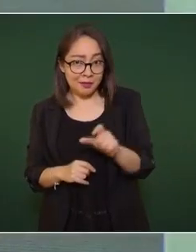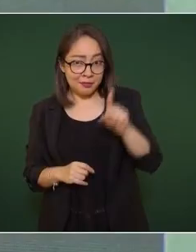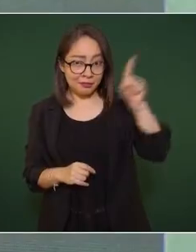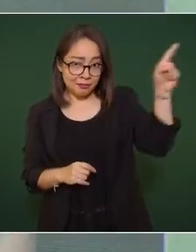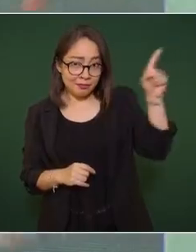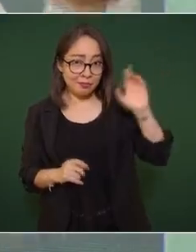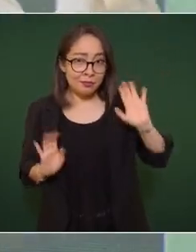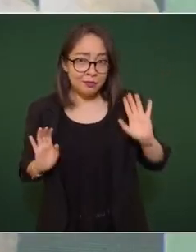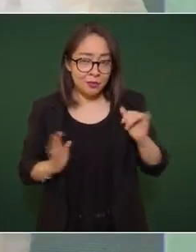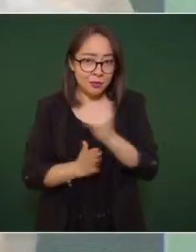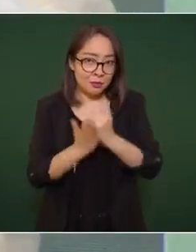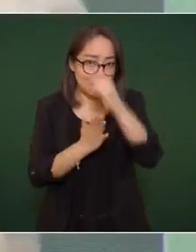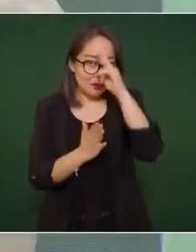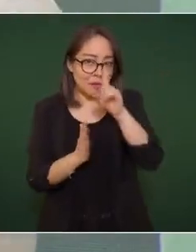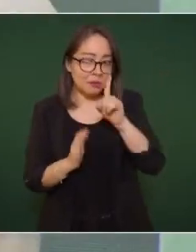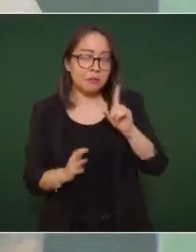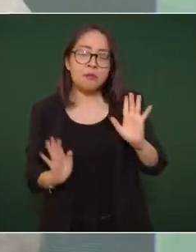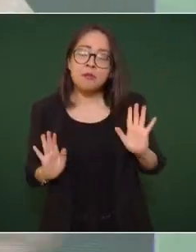Y ahí es